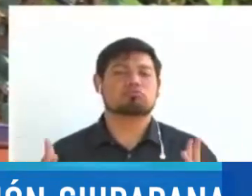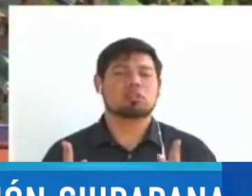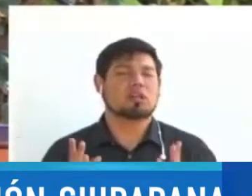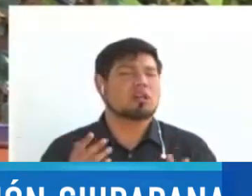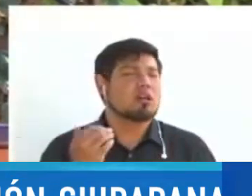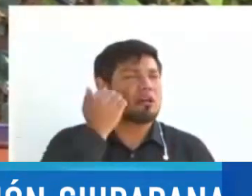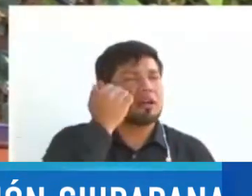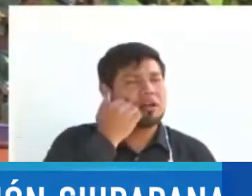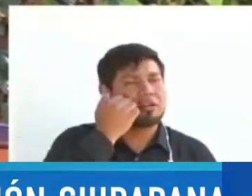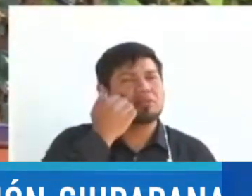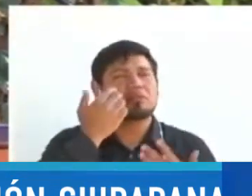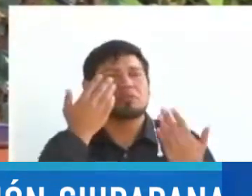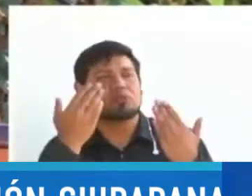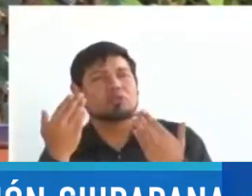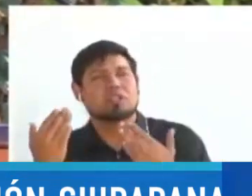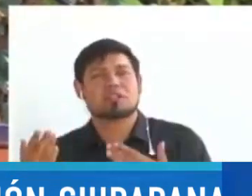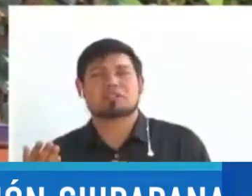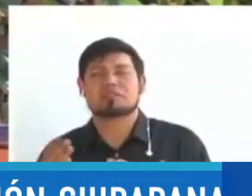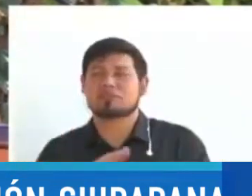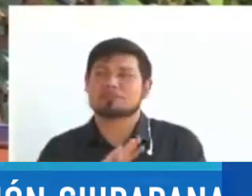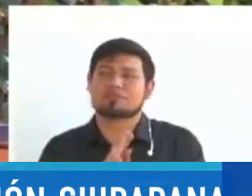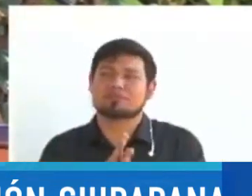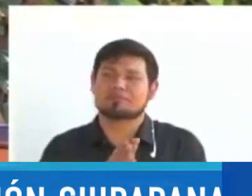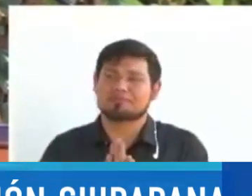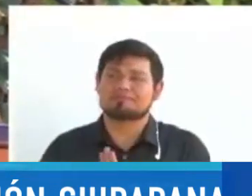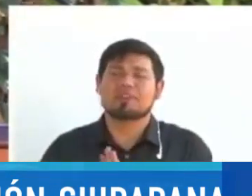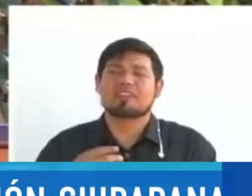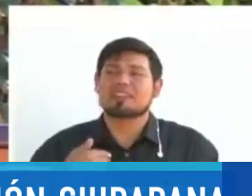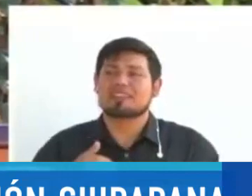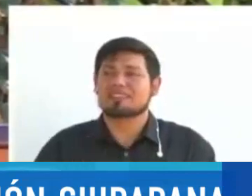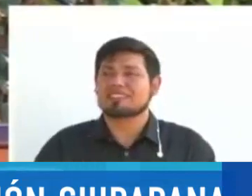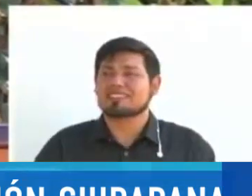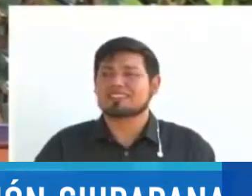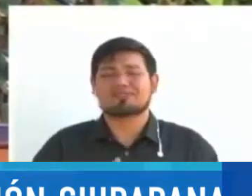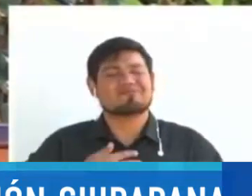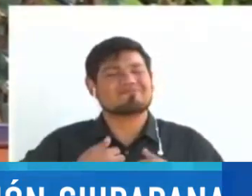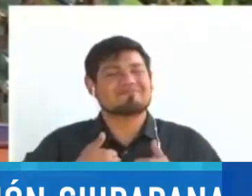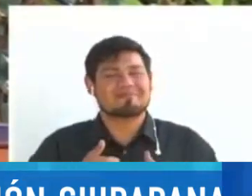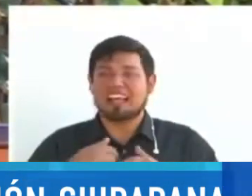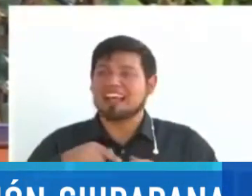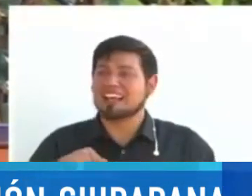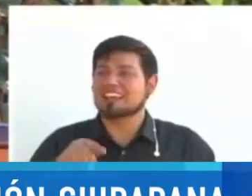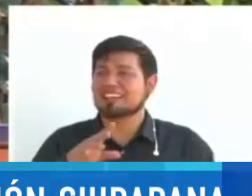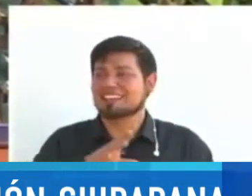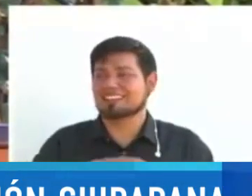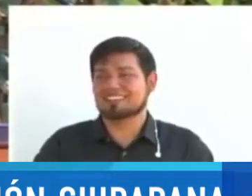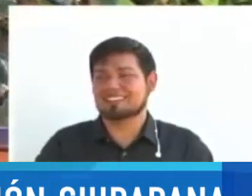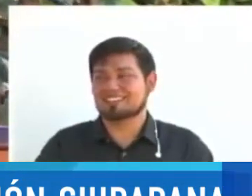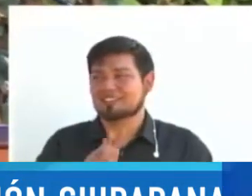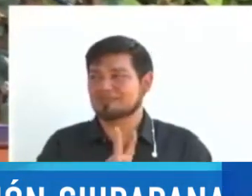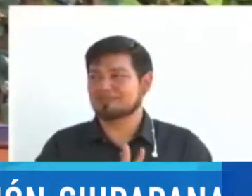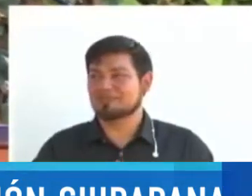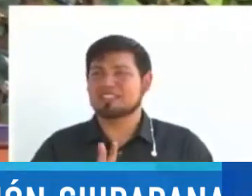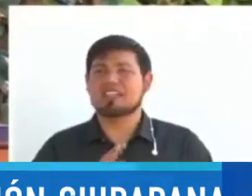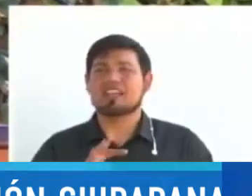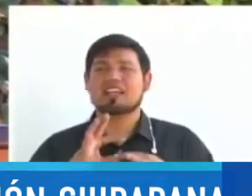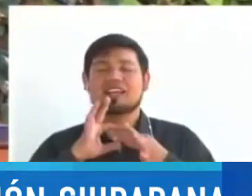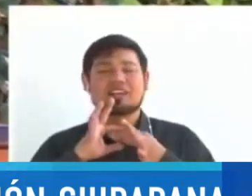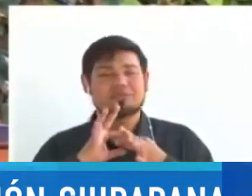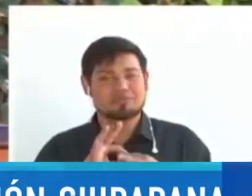siempre me han hecho estar bien en mi ciudad. Así que nada más que agradecerle,